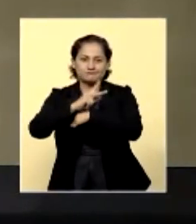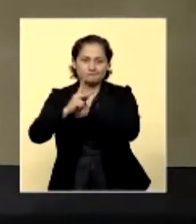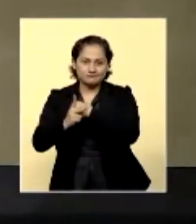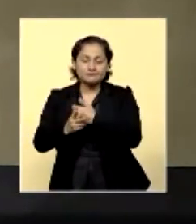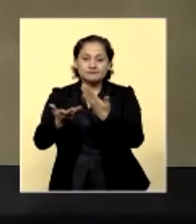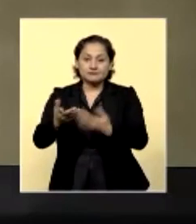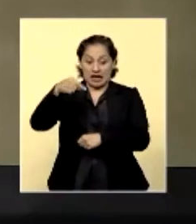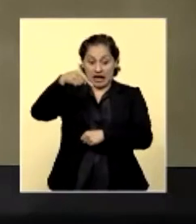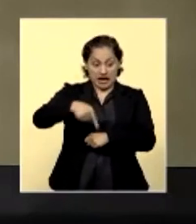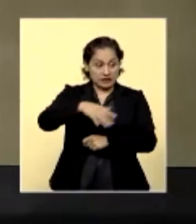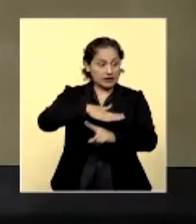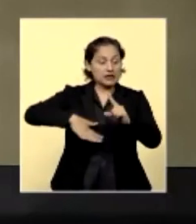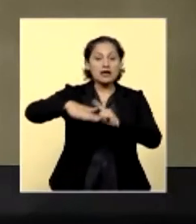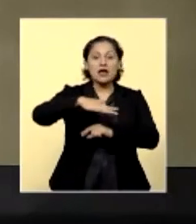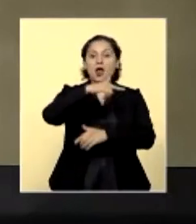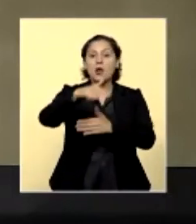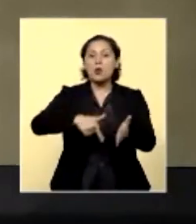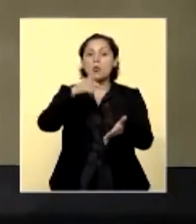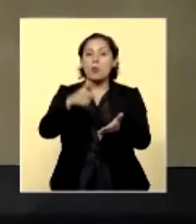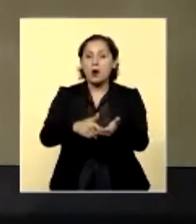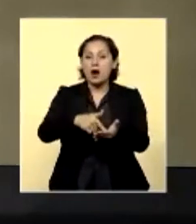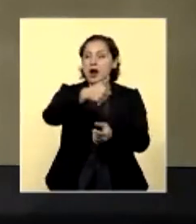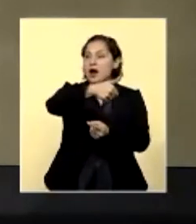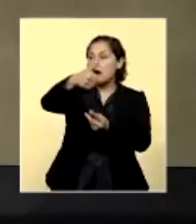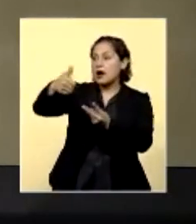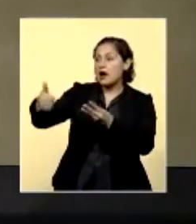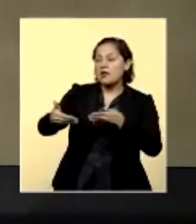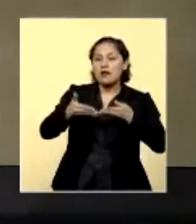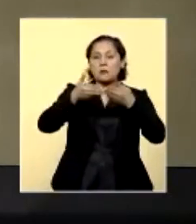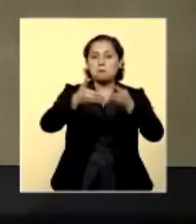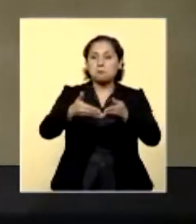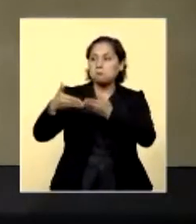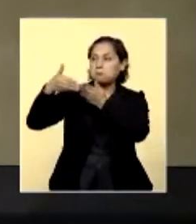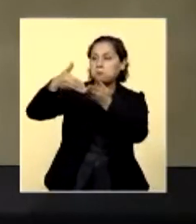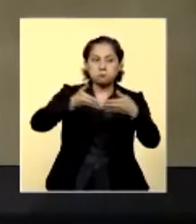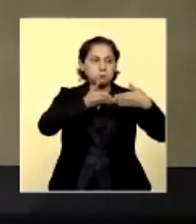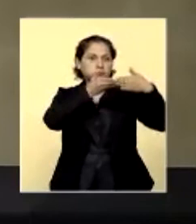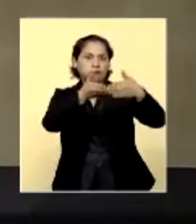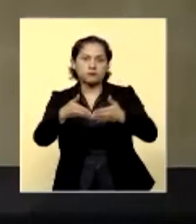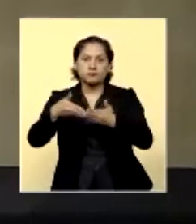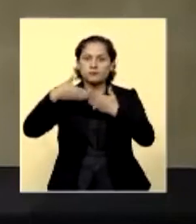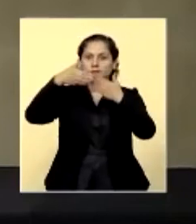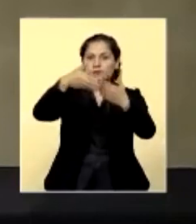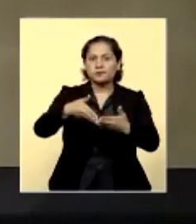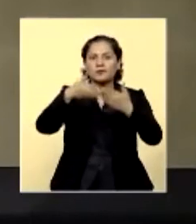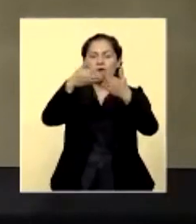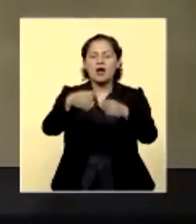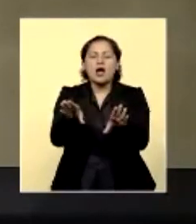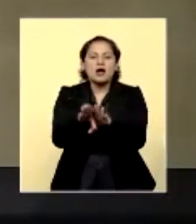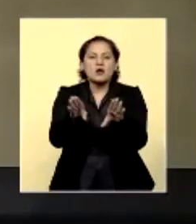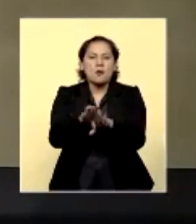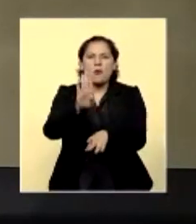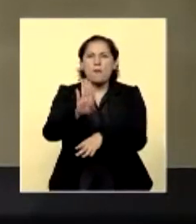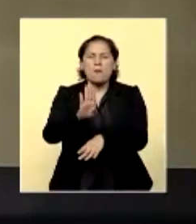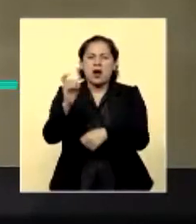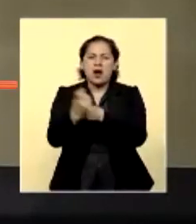llegaron los navegantes. Como que do nada ou do céu. Como que salieron de la nada o que vinieron del cielo. Y nós no